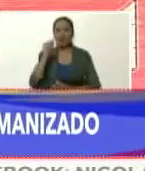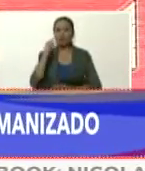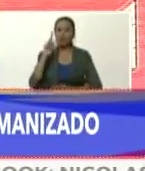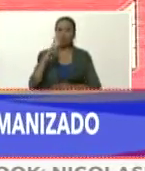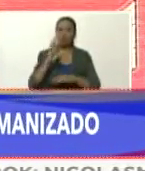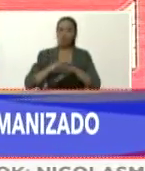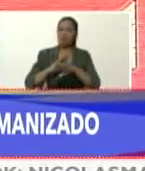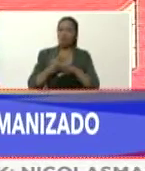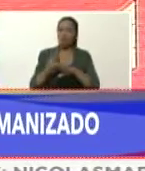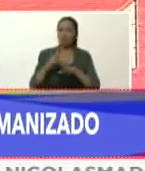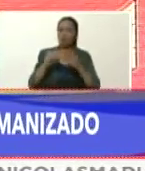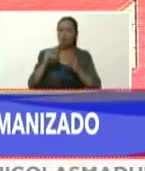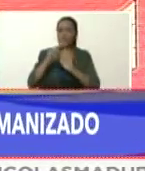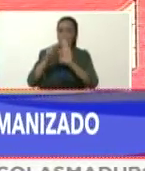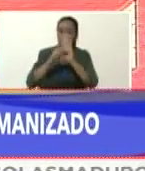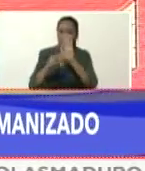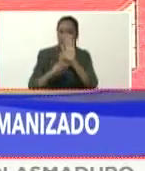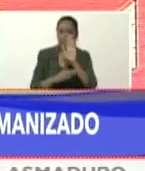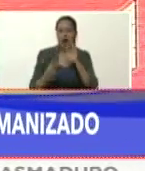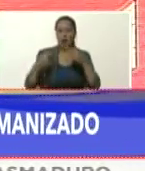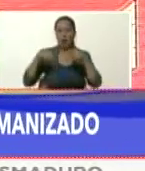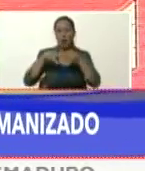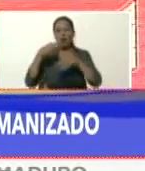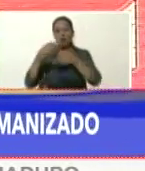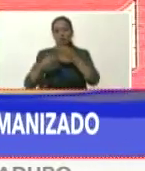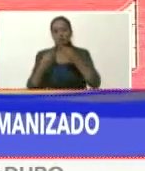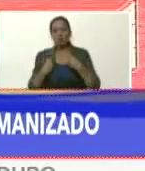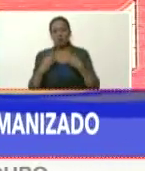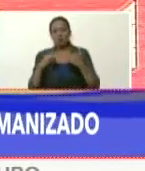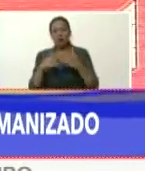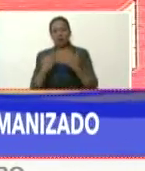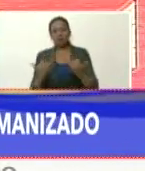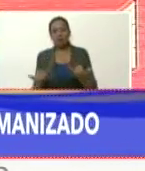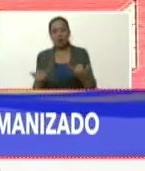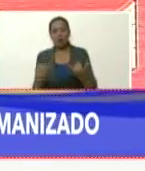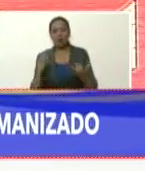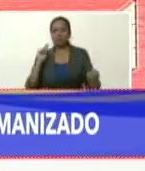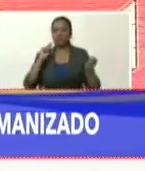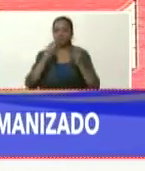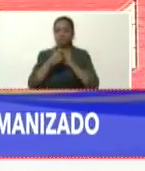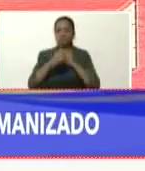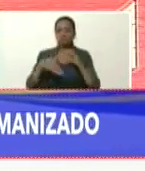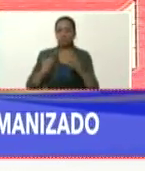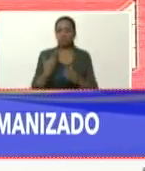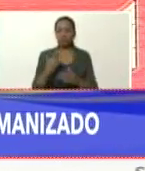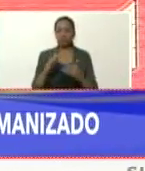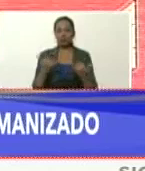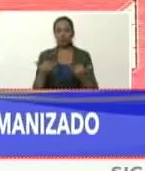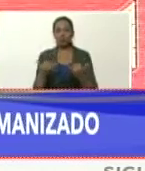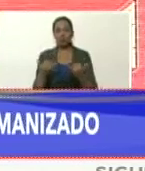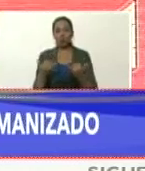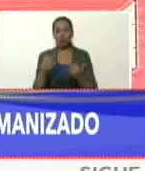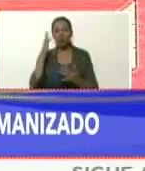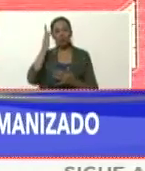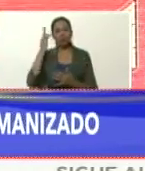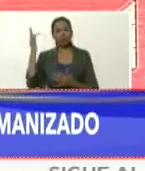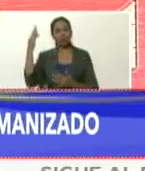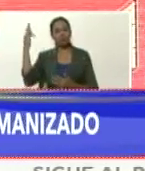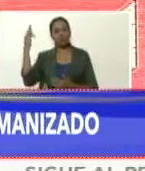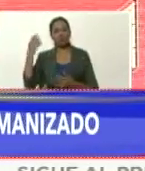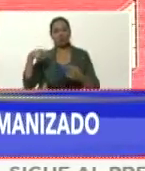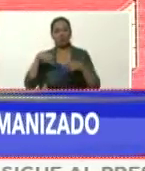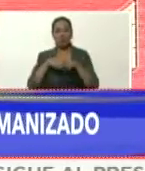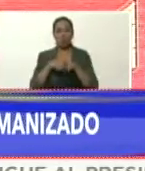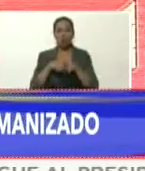veamos nosotros los procesos que se están viviendo para la transformación de la filosofía y